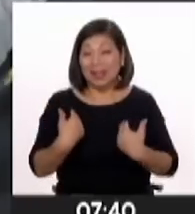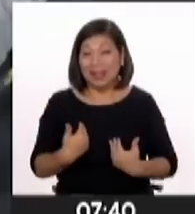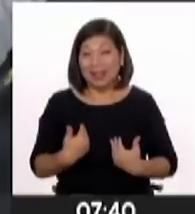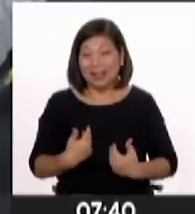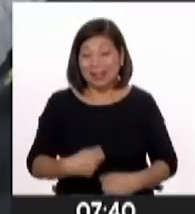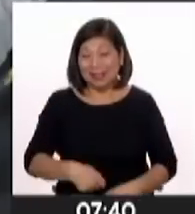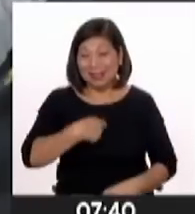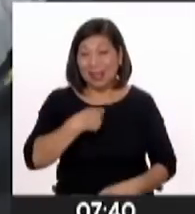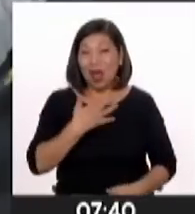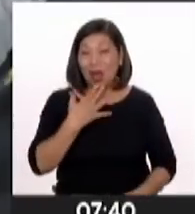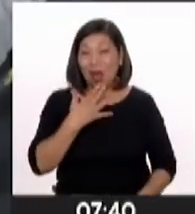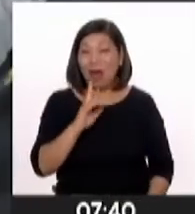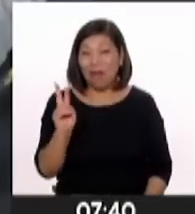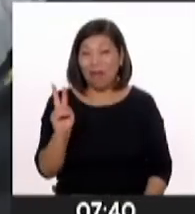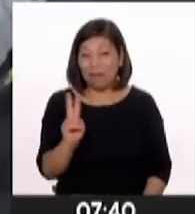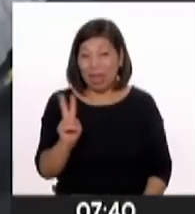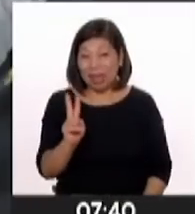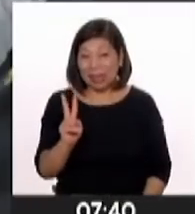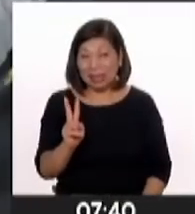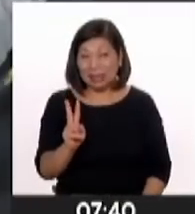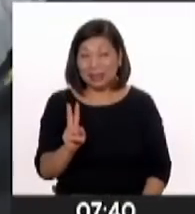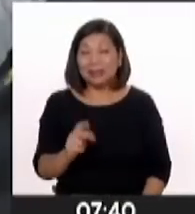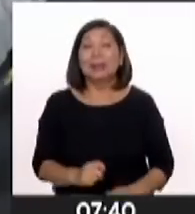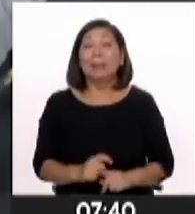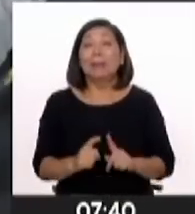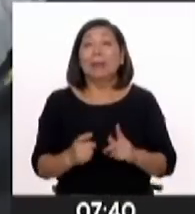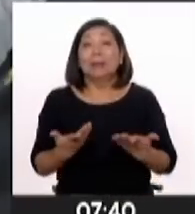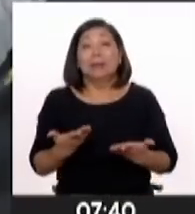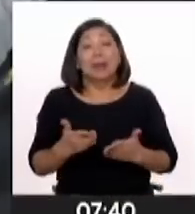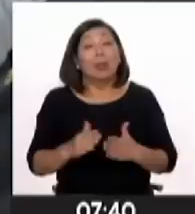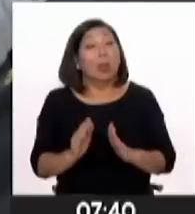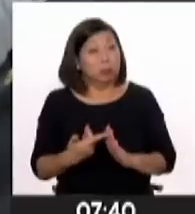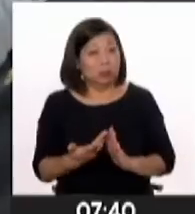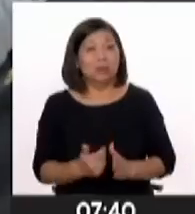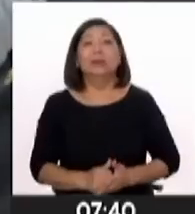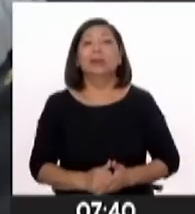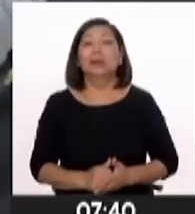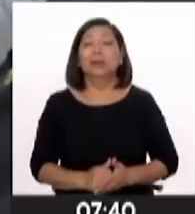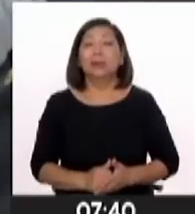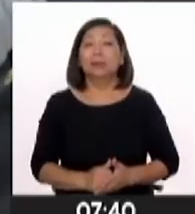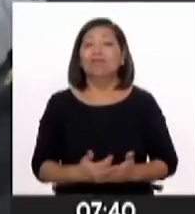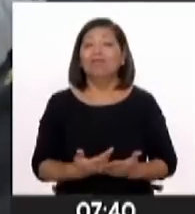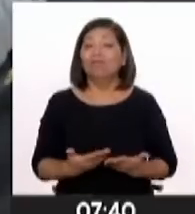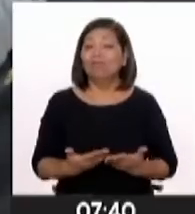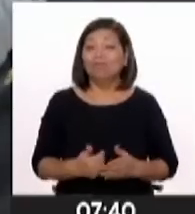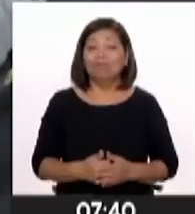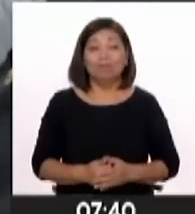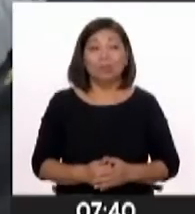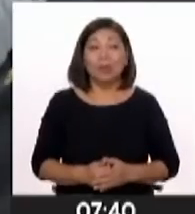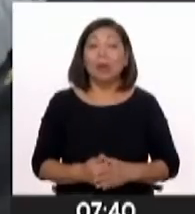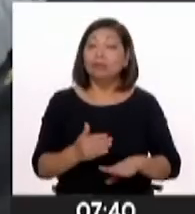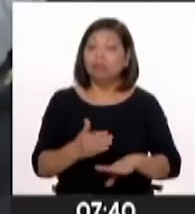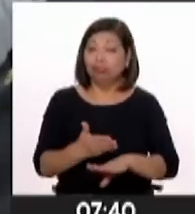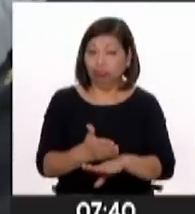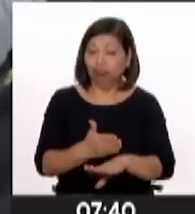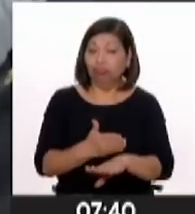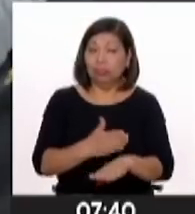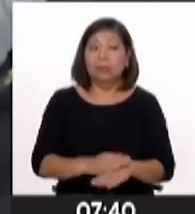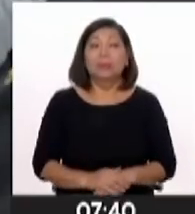en varias oportunidades en los últimos días, Toledo Manrique pues está desarrollando una serie